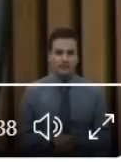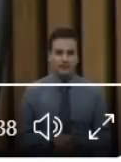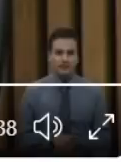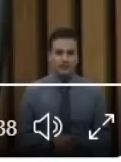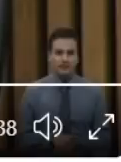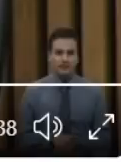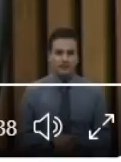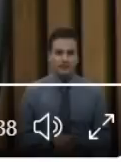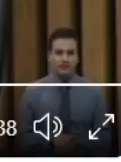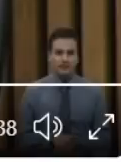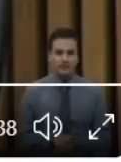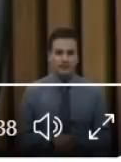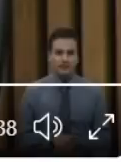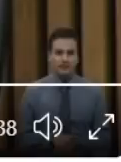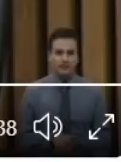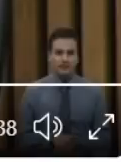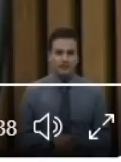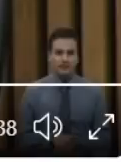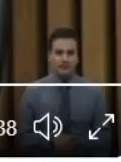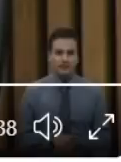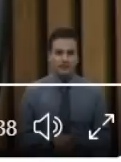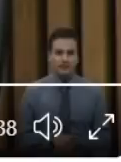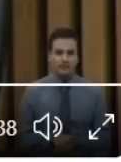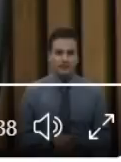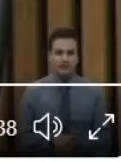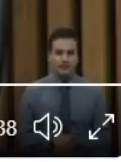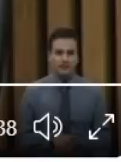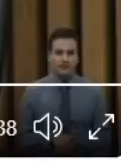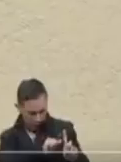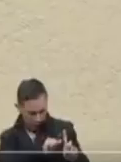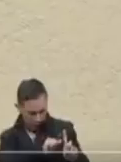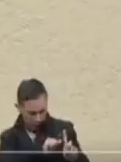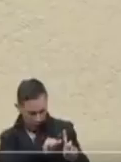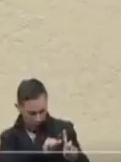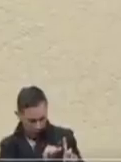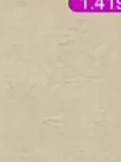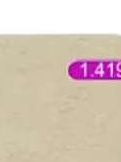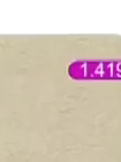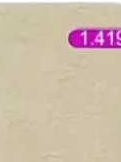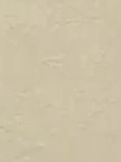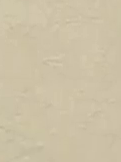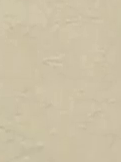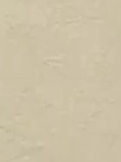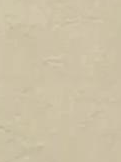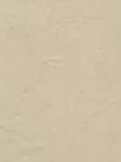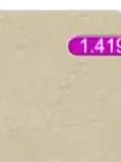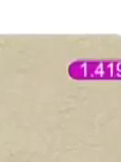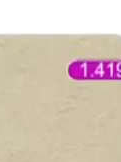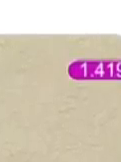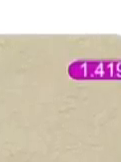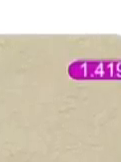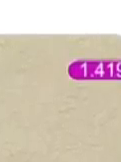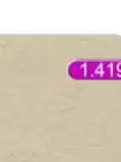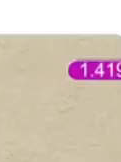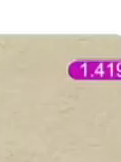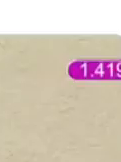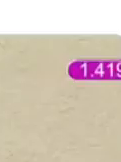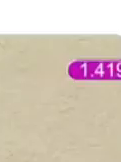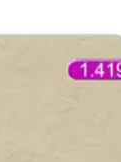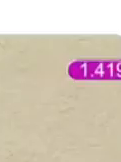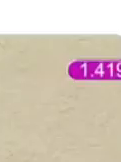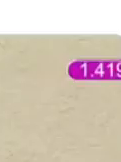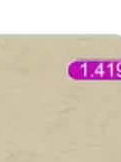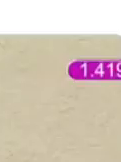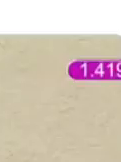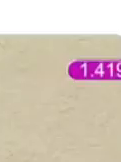bueno eso dijo por su parte el representante de morena ante el ine pero que dijo lorenzo córdova el consejo general